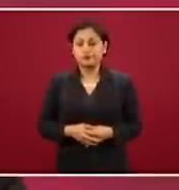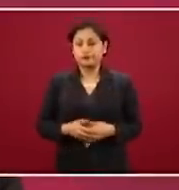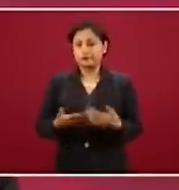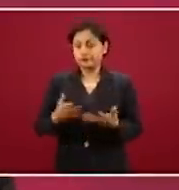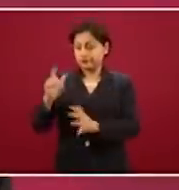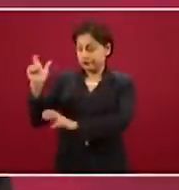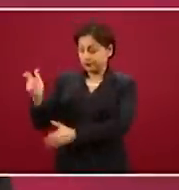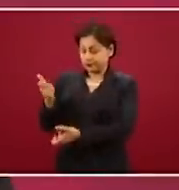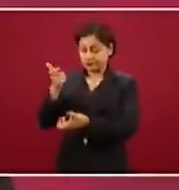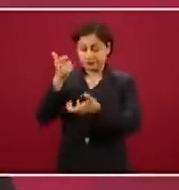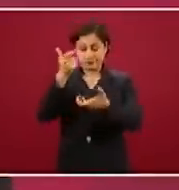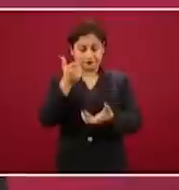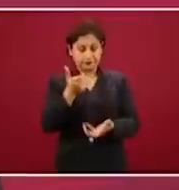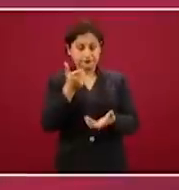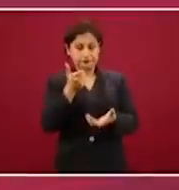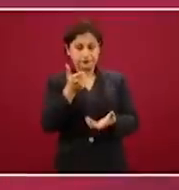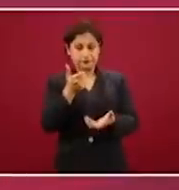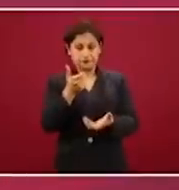mejorar